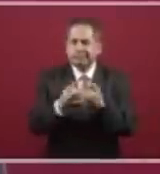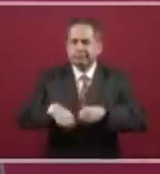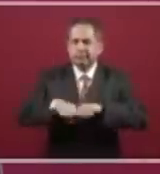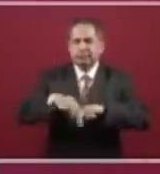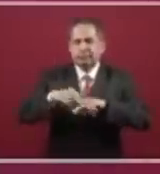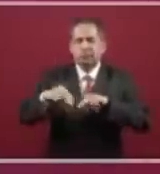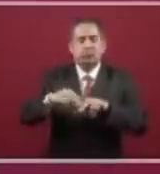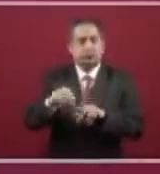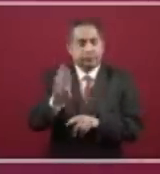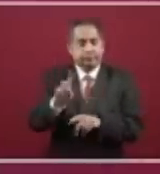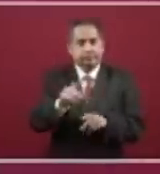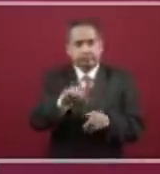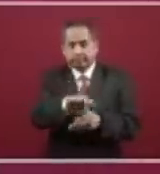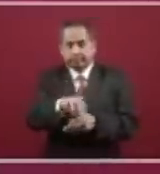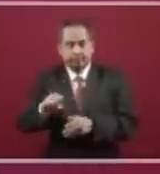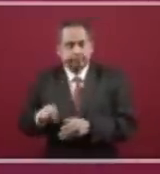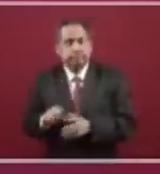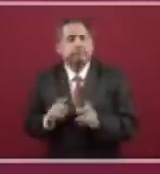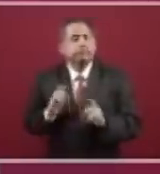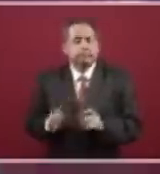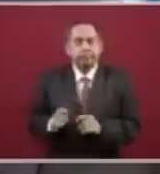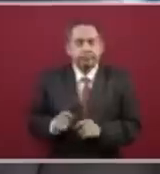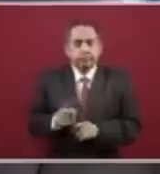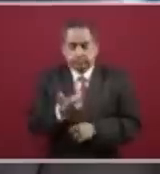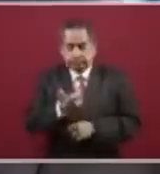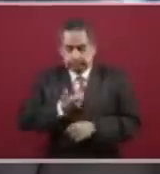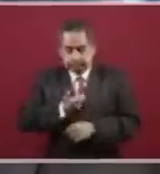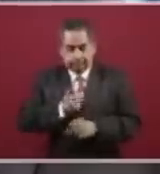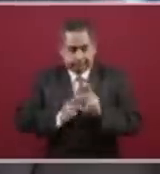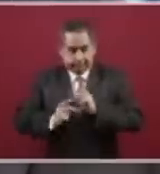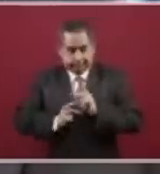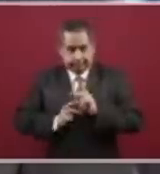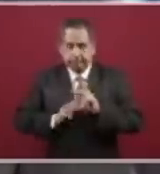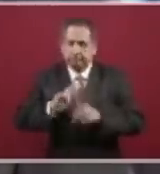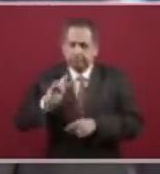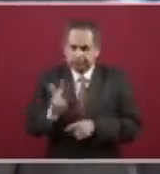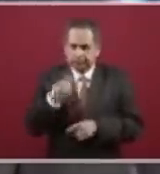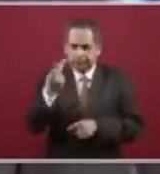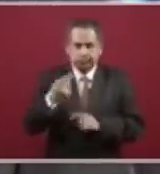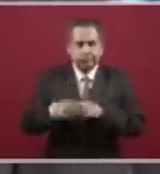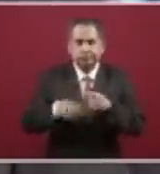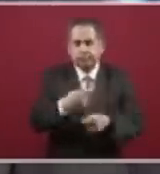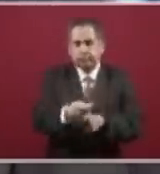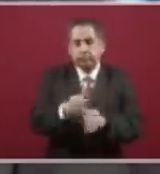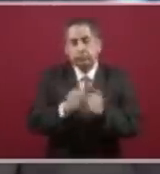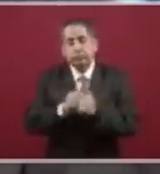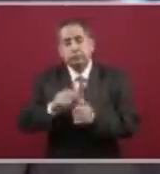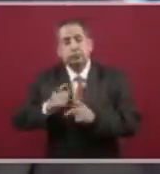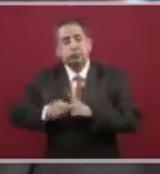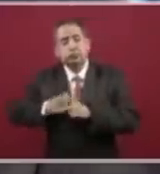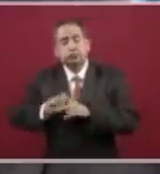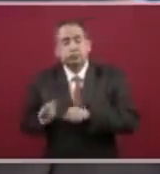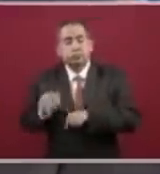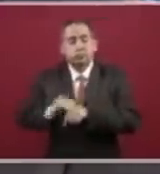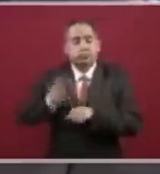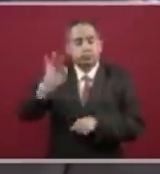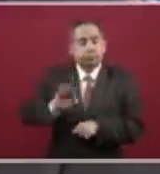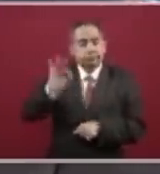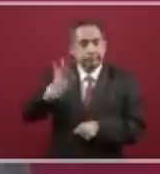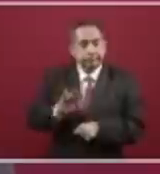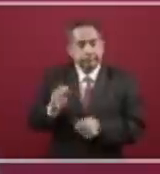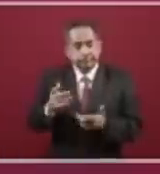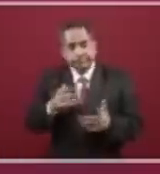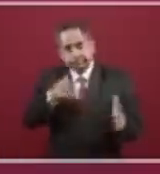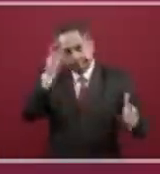es decir se devolvió el dinero prestado y se pagaron los intereses del período que innecesariamente se